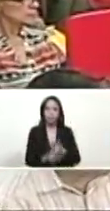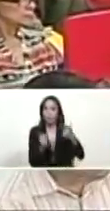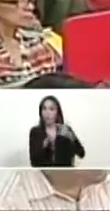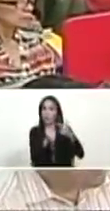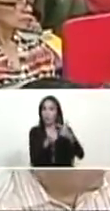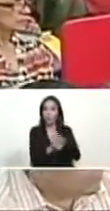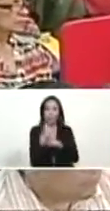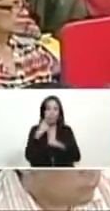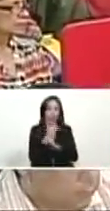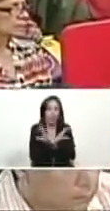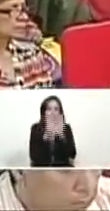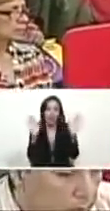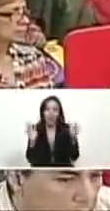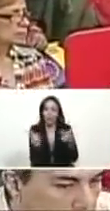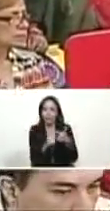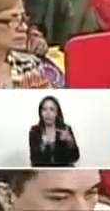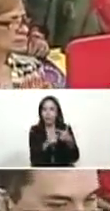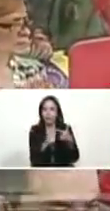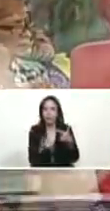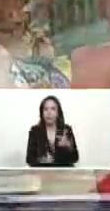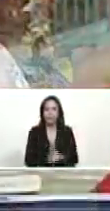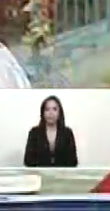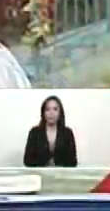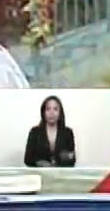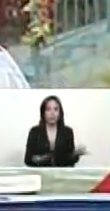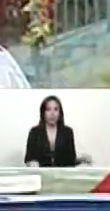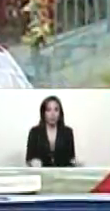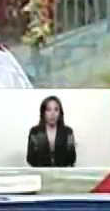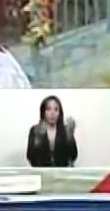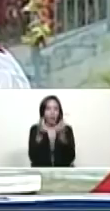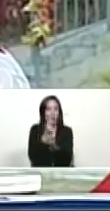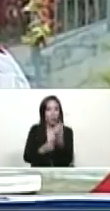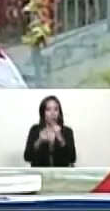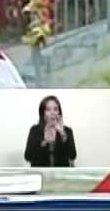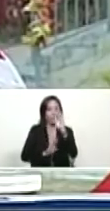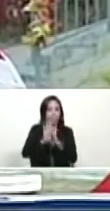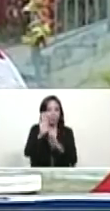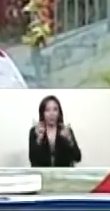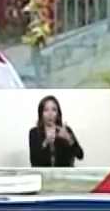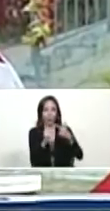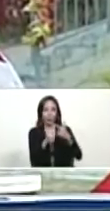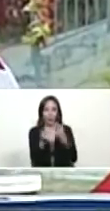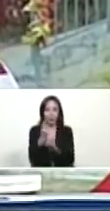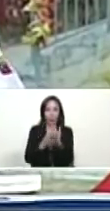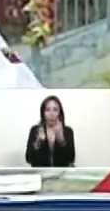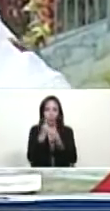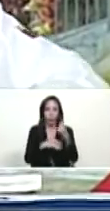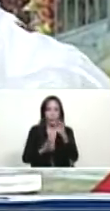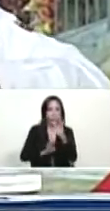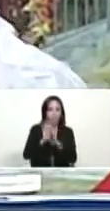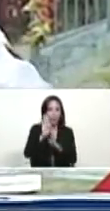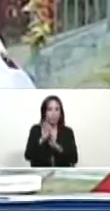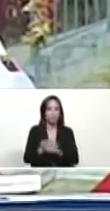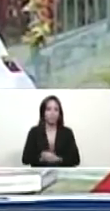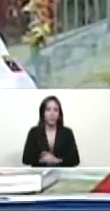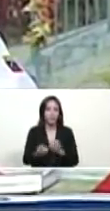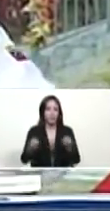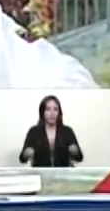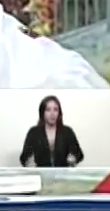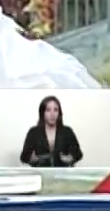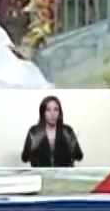Segunda línea, está muy clara. La recuperación, el programa de recuperación económica, crecimiento, prosperidad, crear